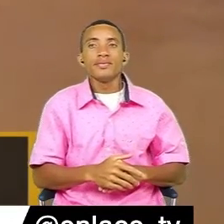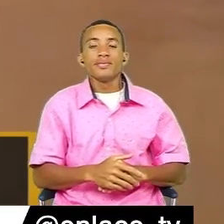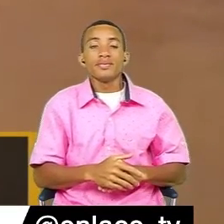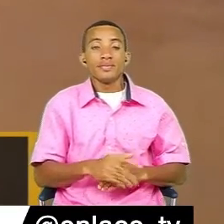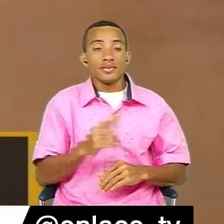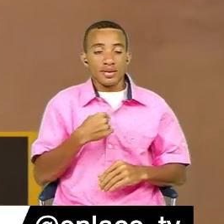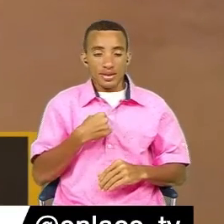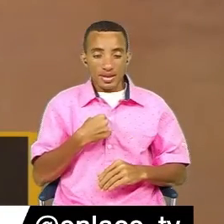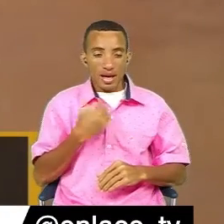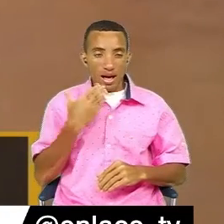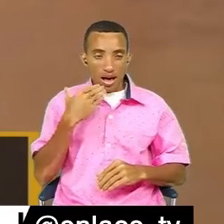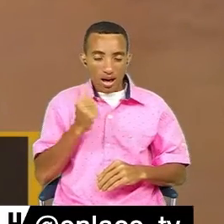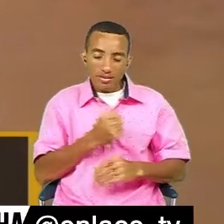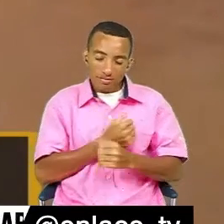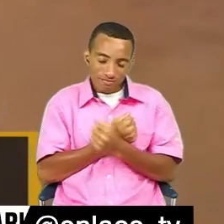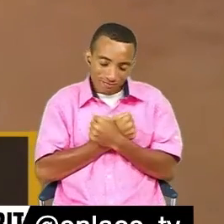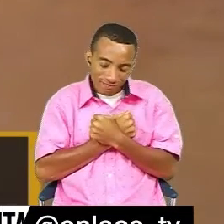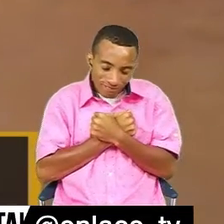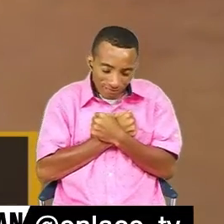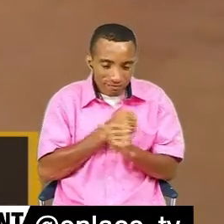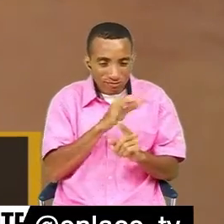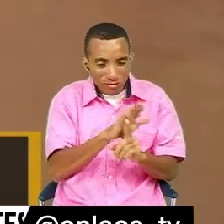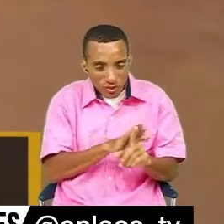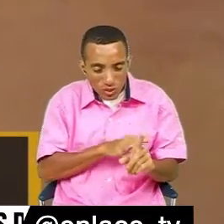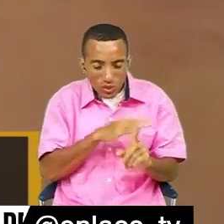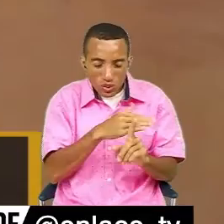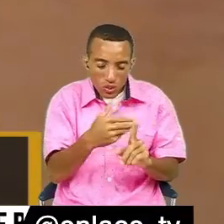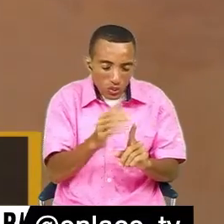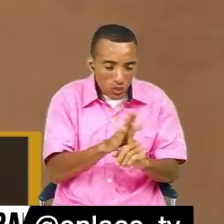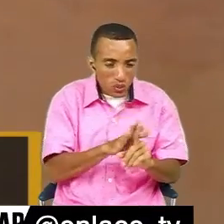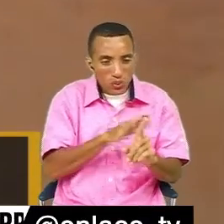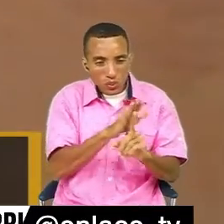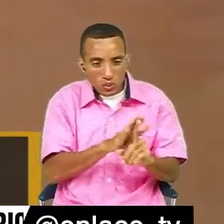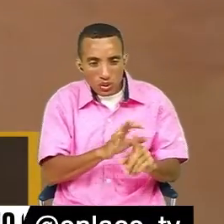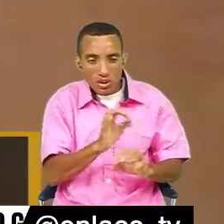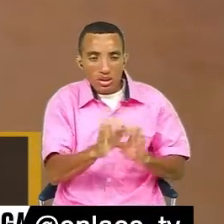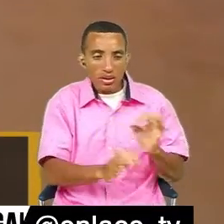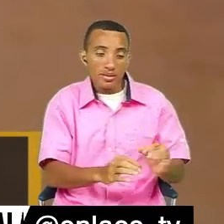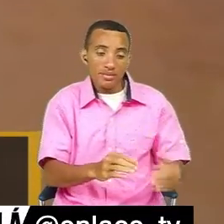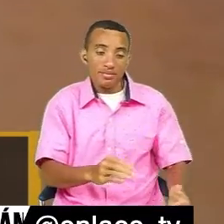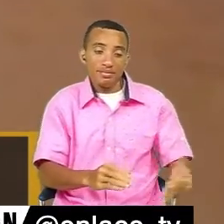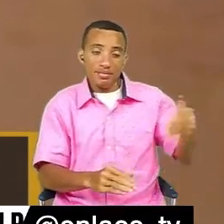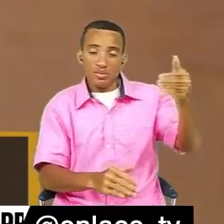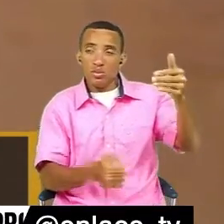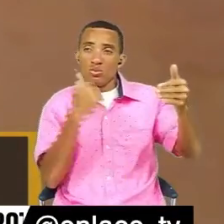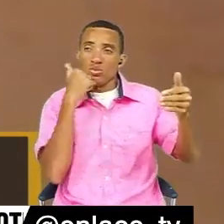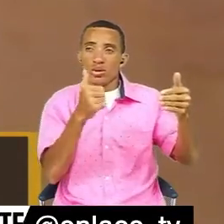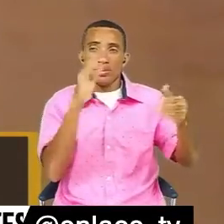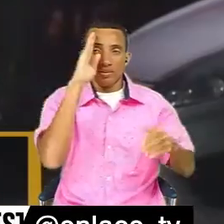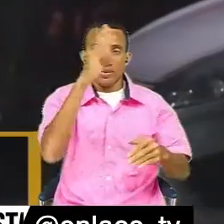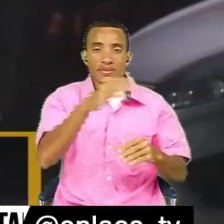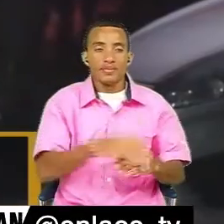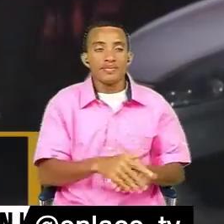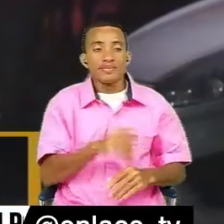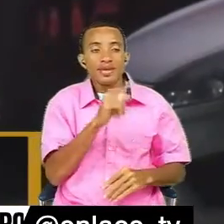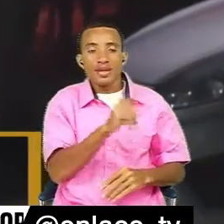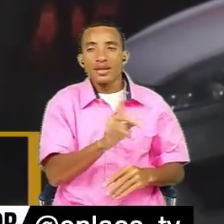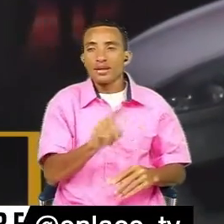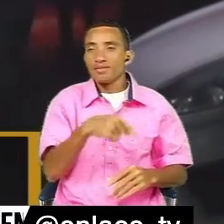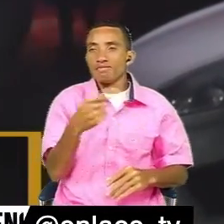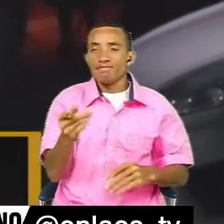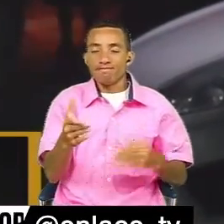y le dedicó muchos años de su vida para que fuera una gran persona, y la respuesta que él le dio